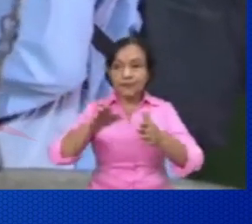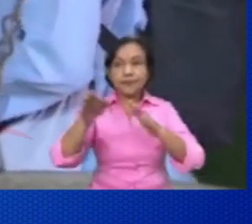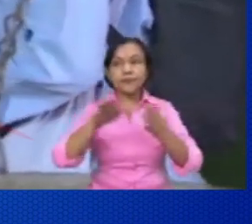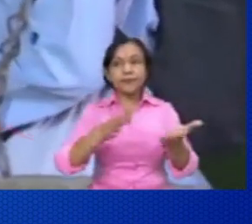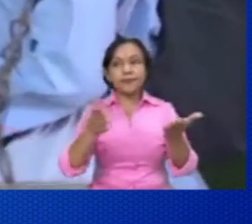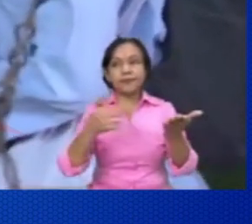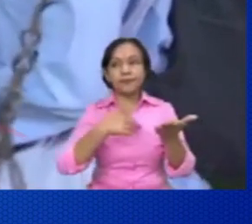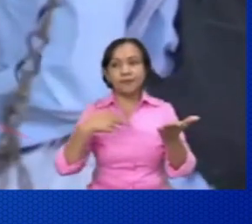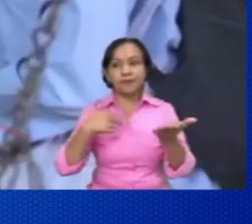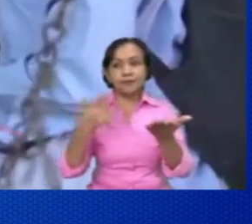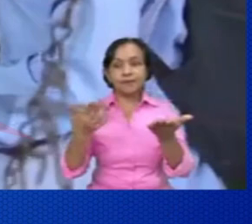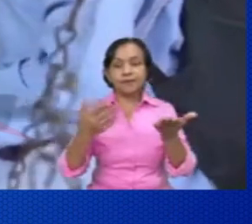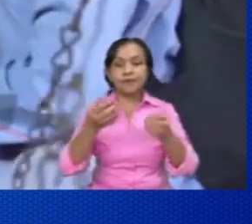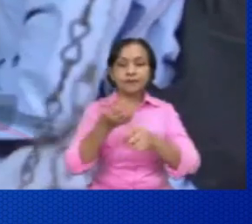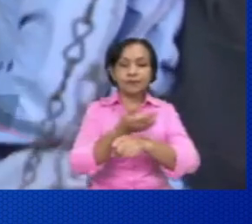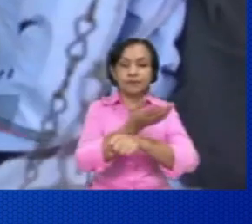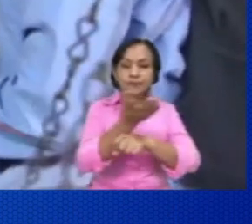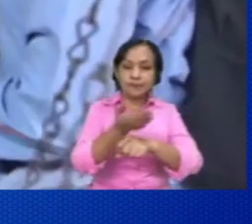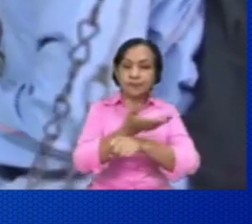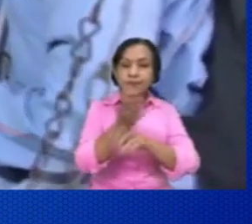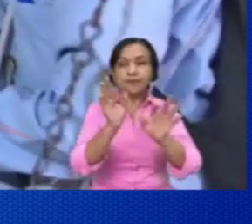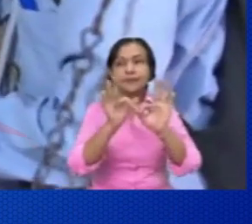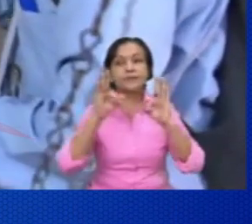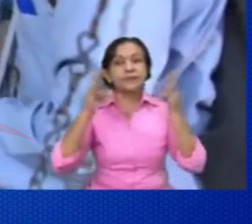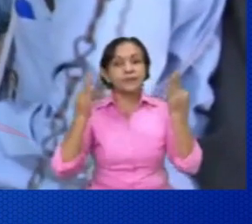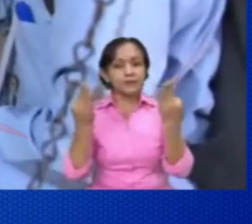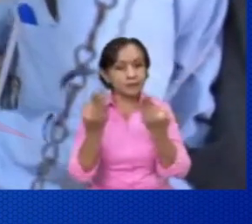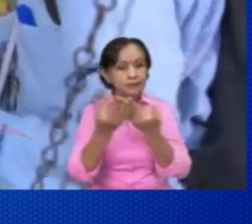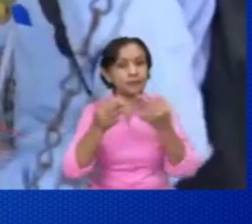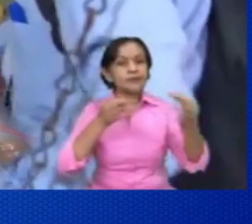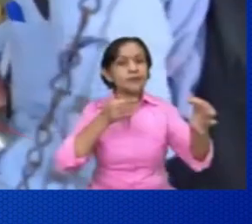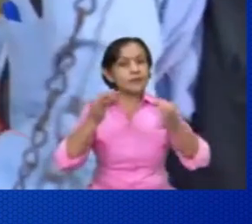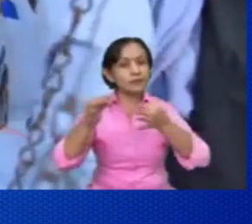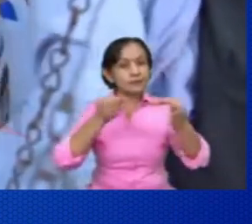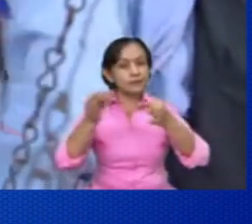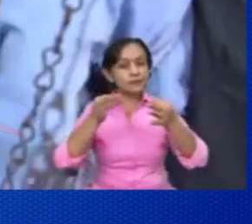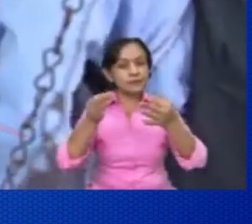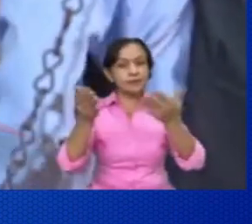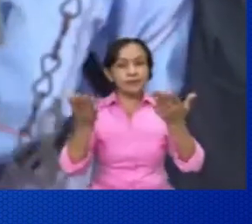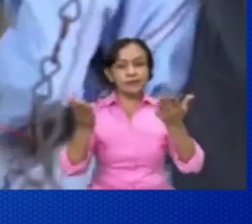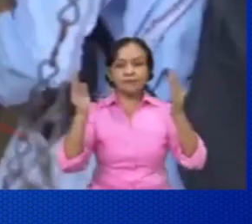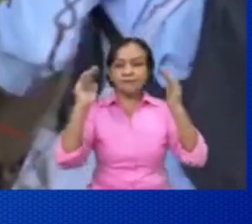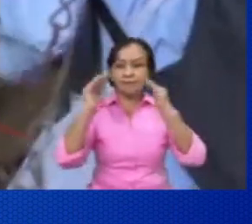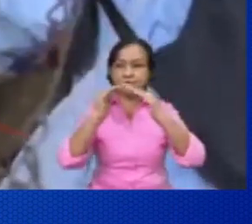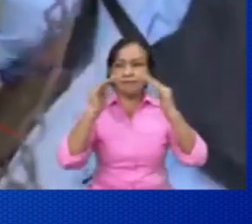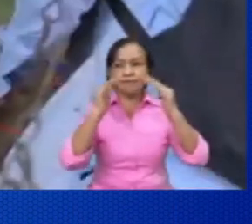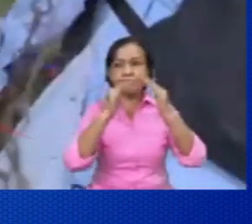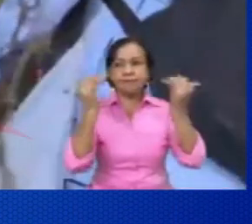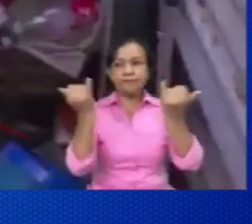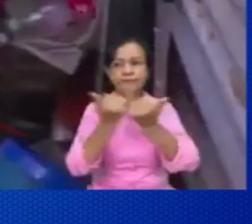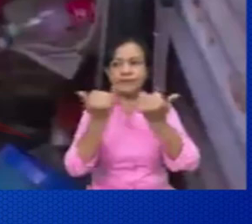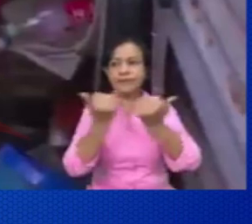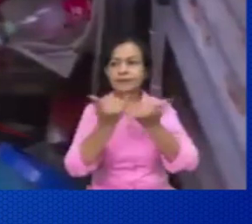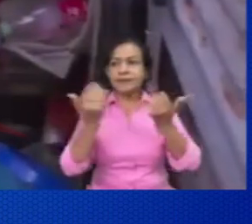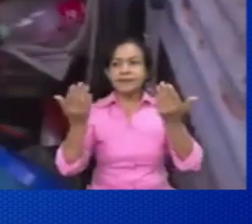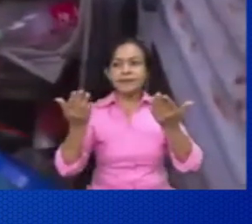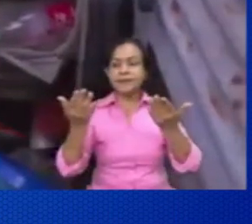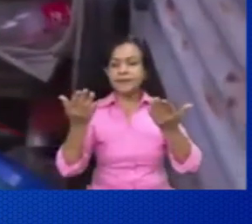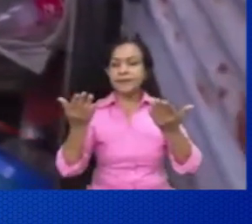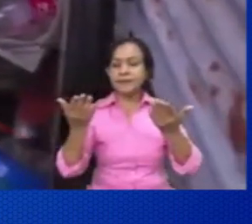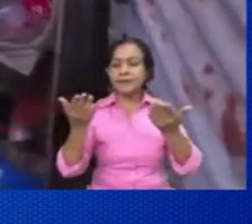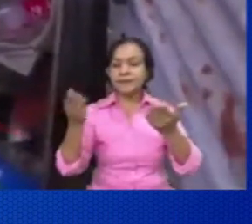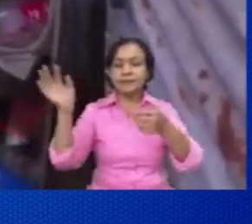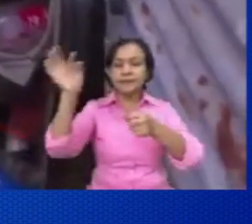y da consejos a la familia. También fumigamos las casas, ¿verdad?, para matar los mosquitos